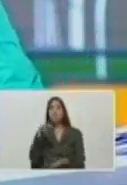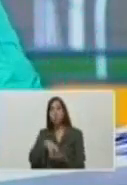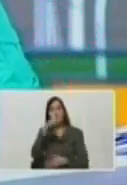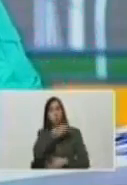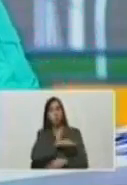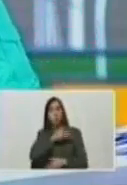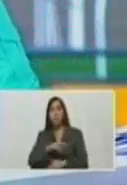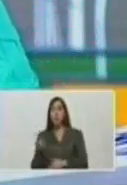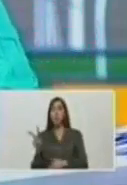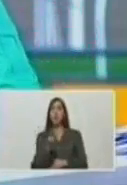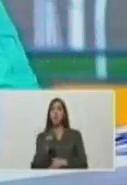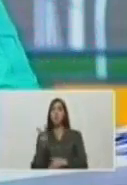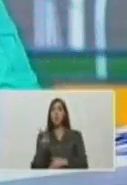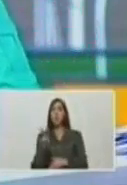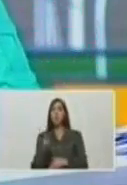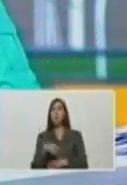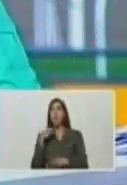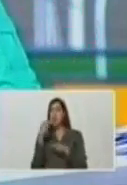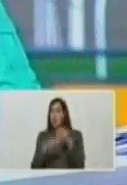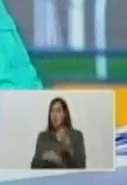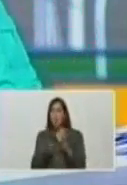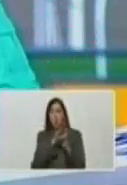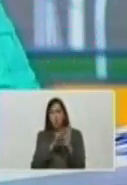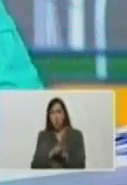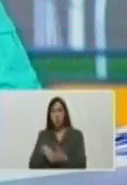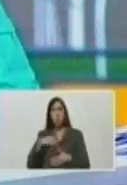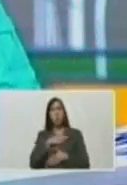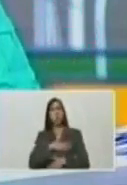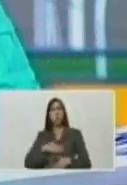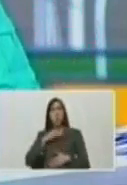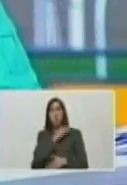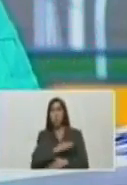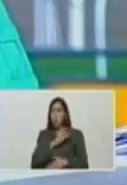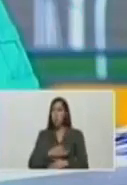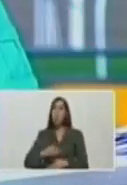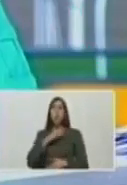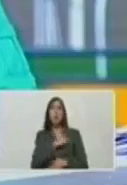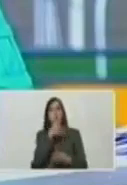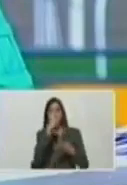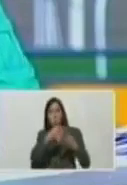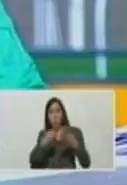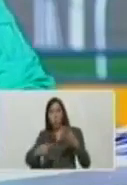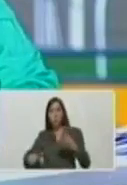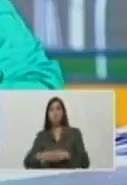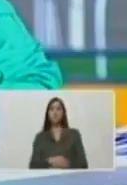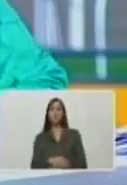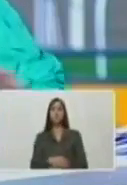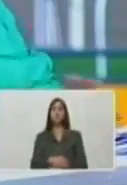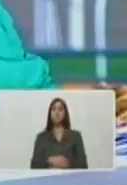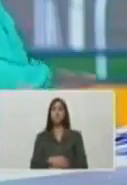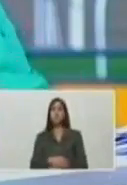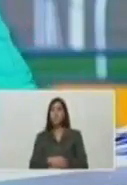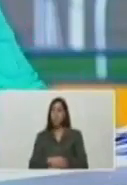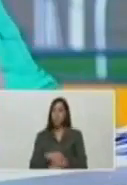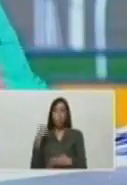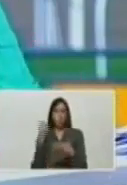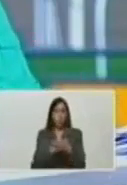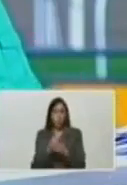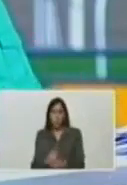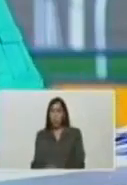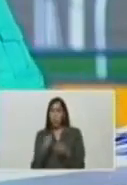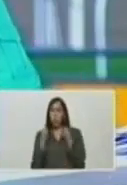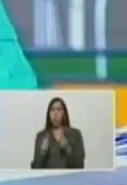Venezuela, el estado constitucional del bienestar social de las misiones y grandes misiones. Estamos en una lucha tremenda,